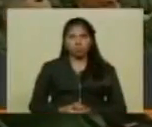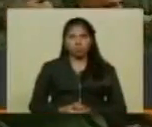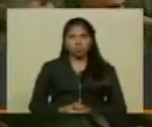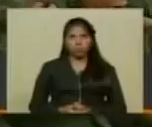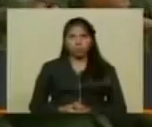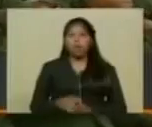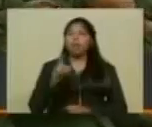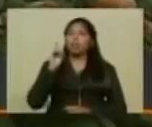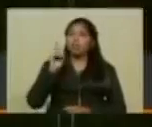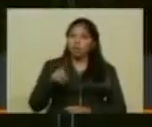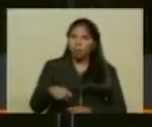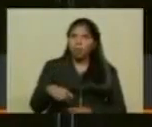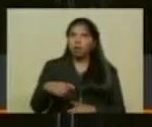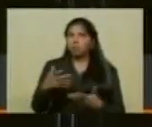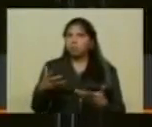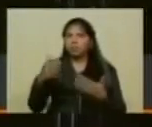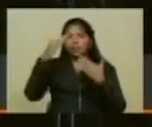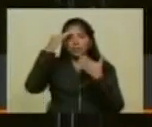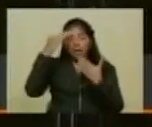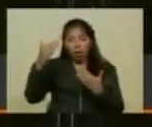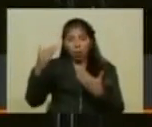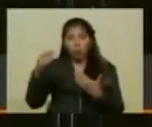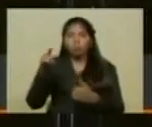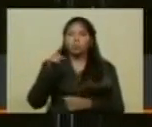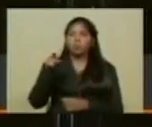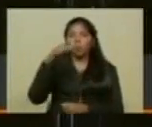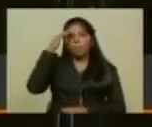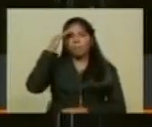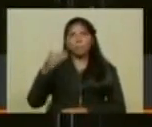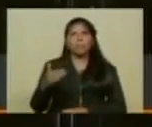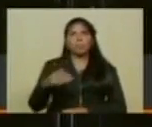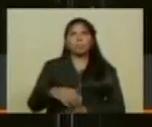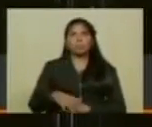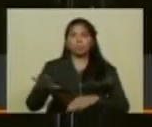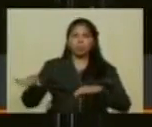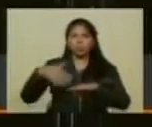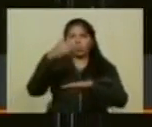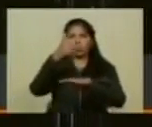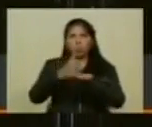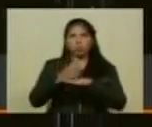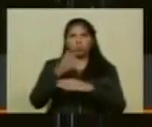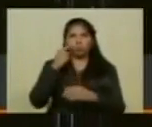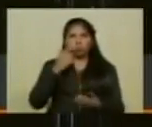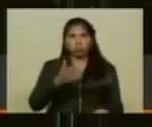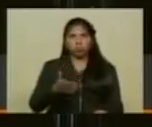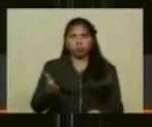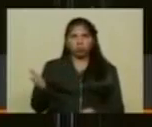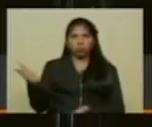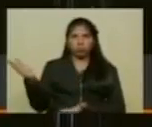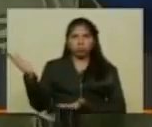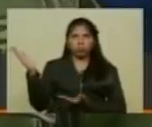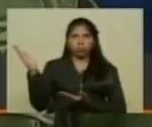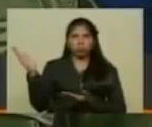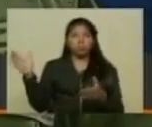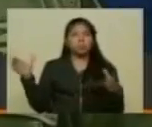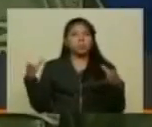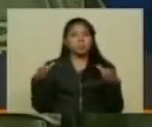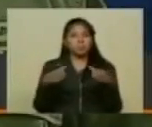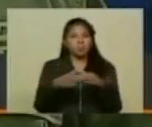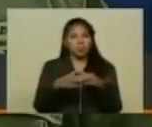Igualmente, saludo al Mayor General Leal Tellería, comandante general de la Milicia